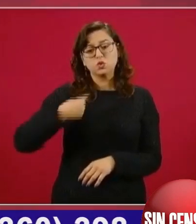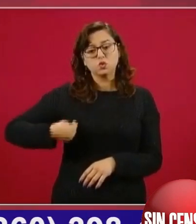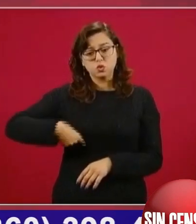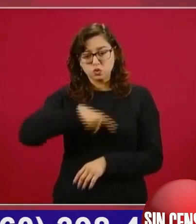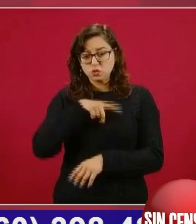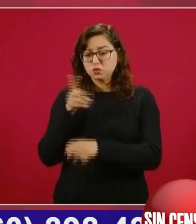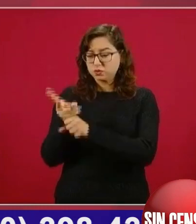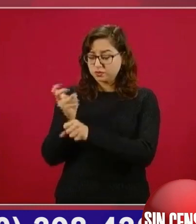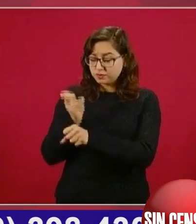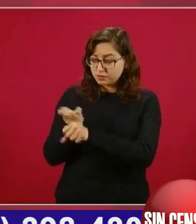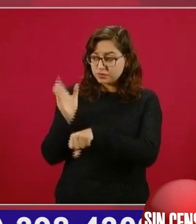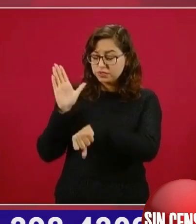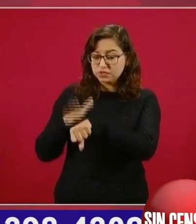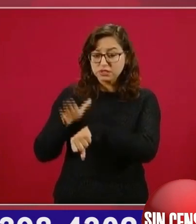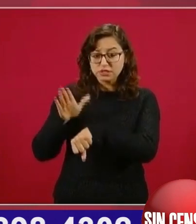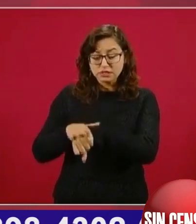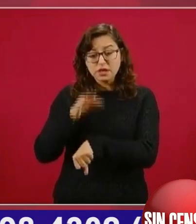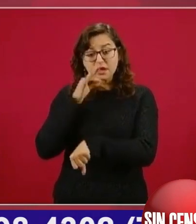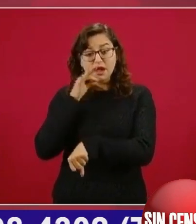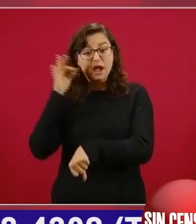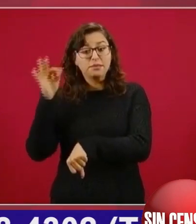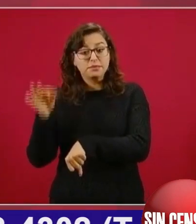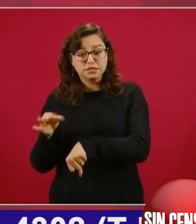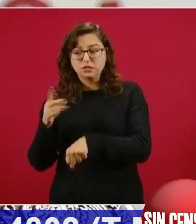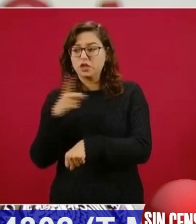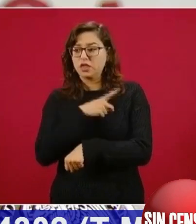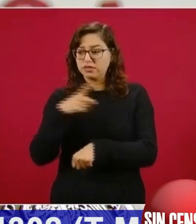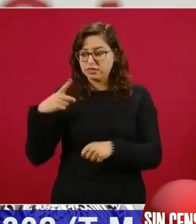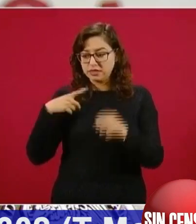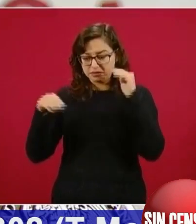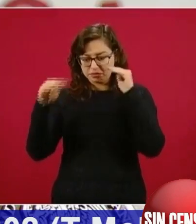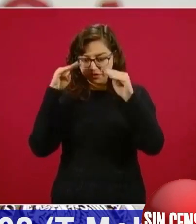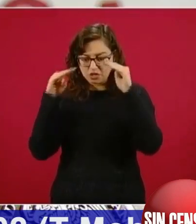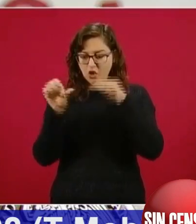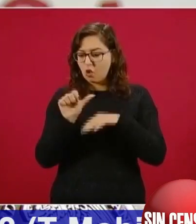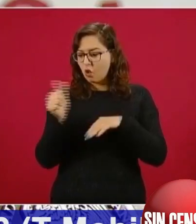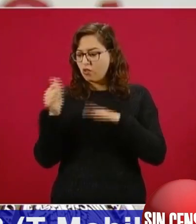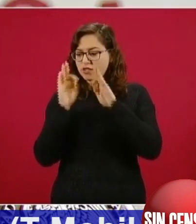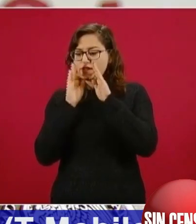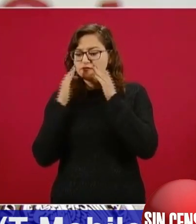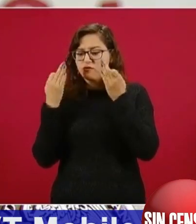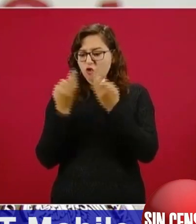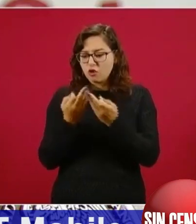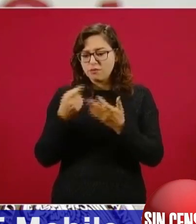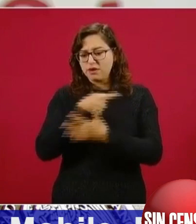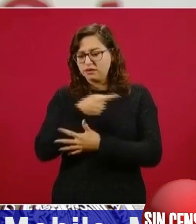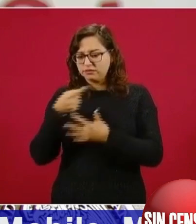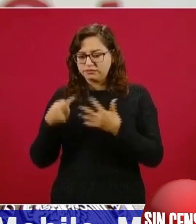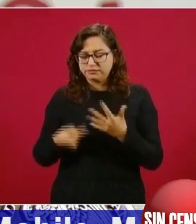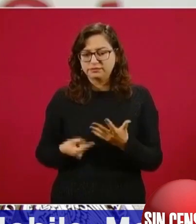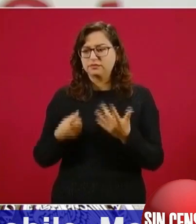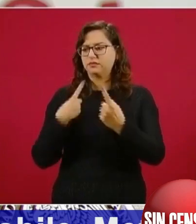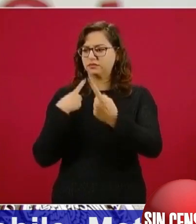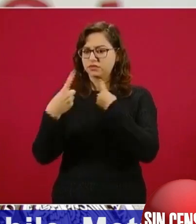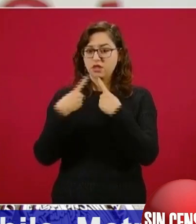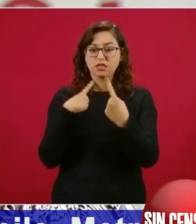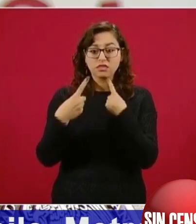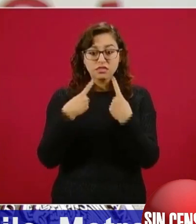exhortamos a que busquen otras opciones, otras alternativas, que se